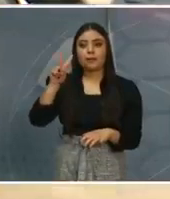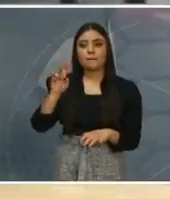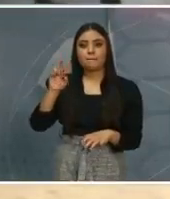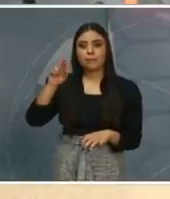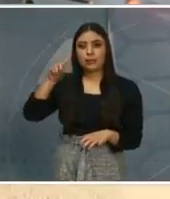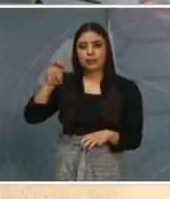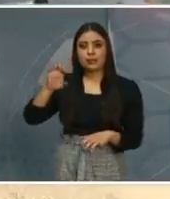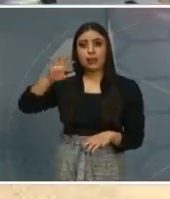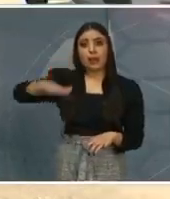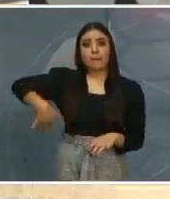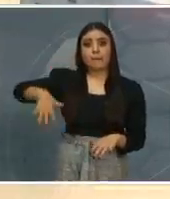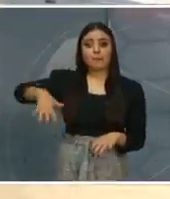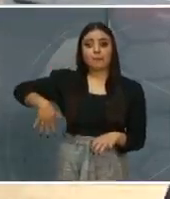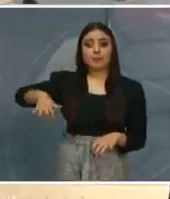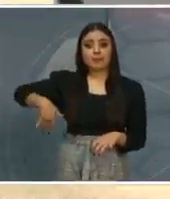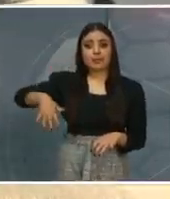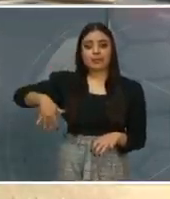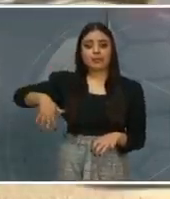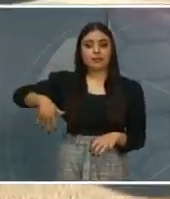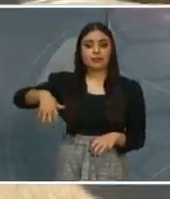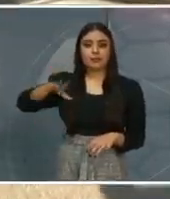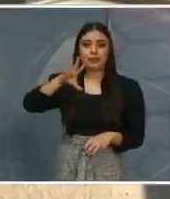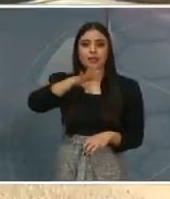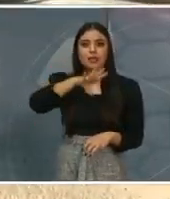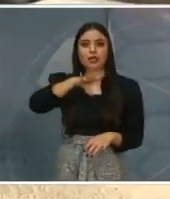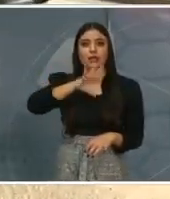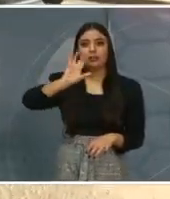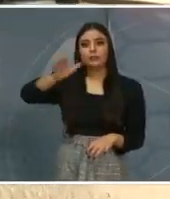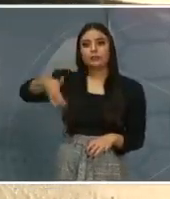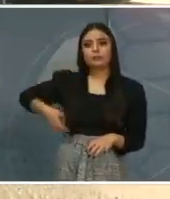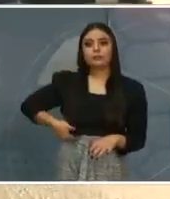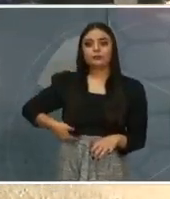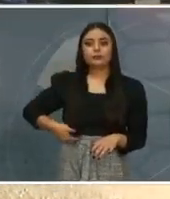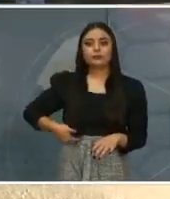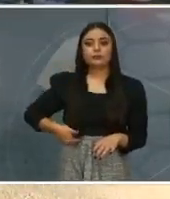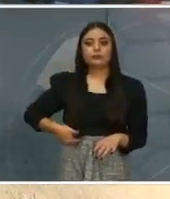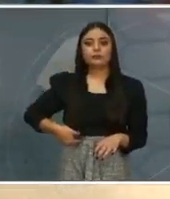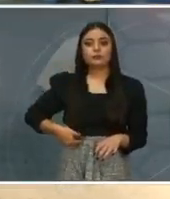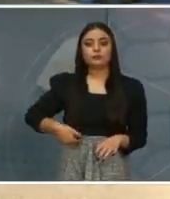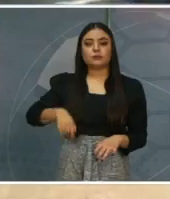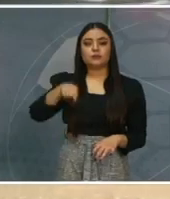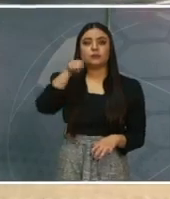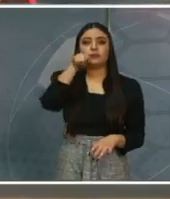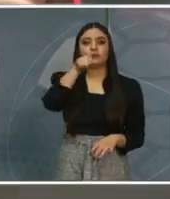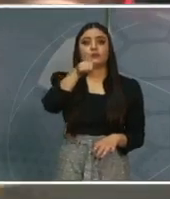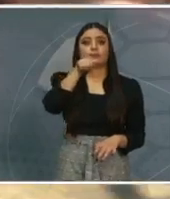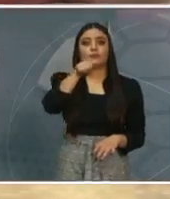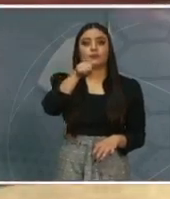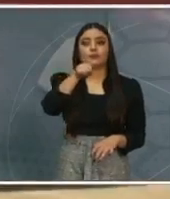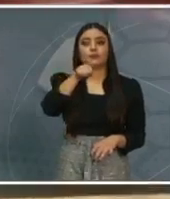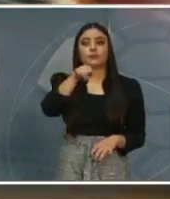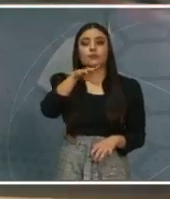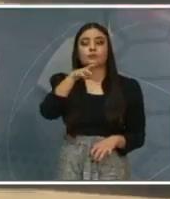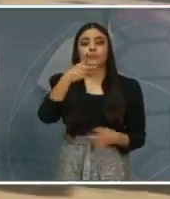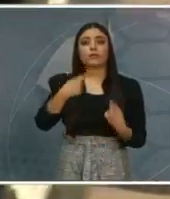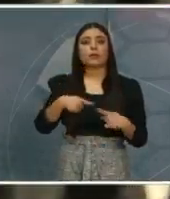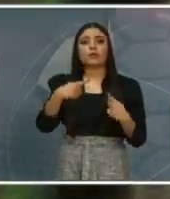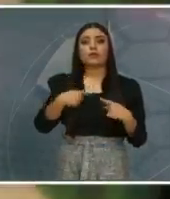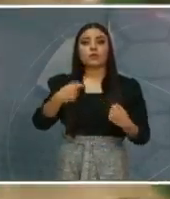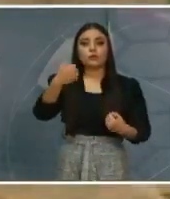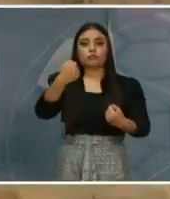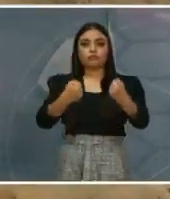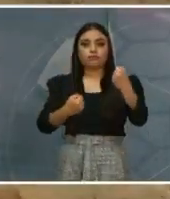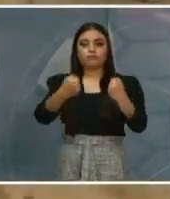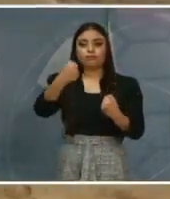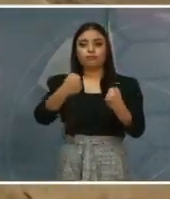algunos minutos se registró un accidente vial donde se reportaba que el conductor de una camioneta había escapado